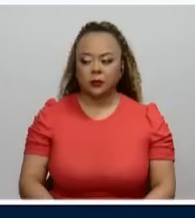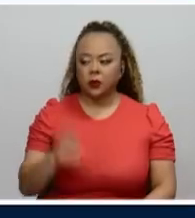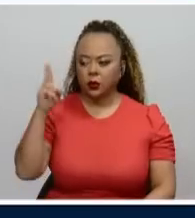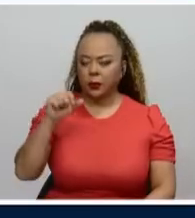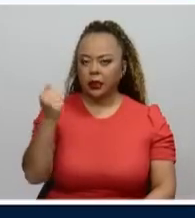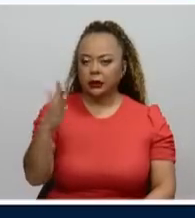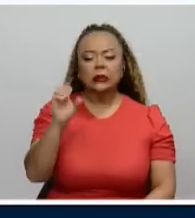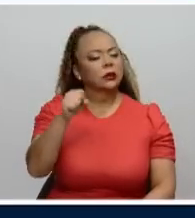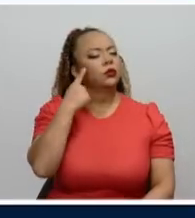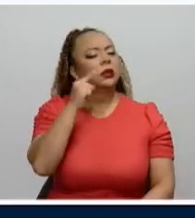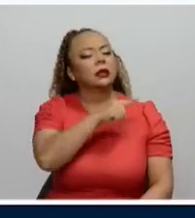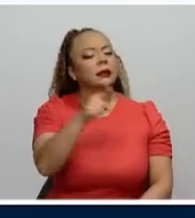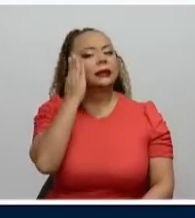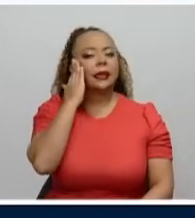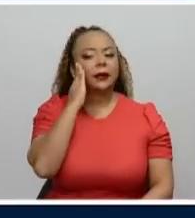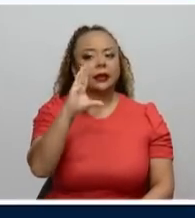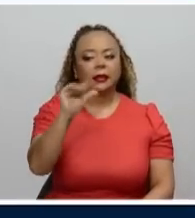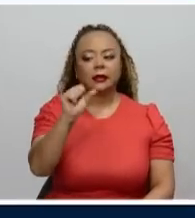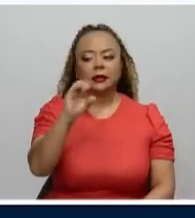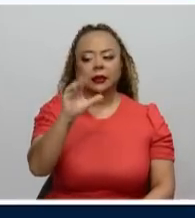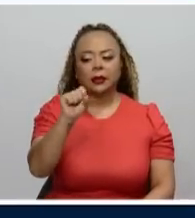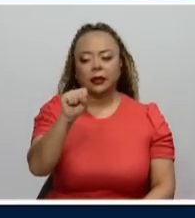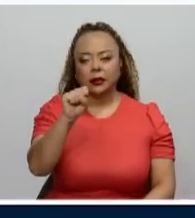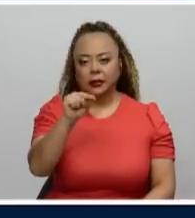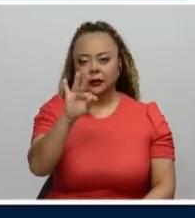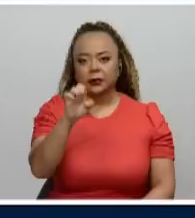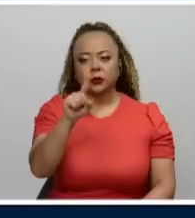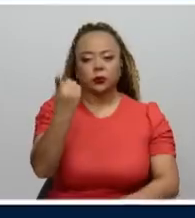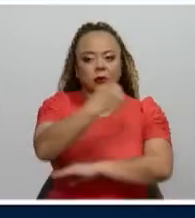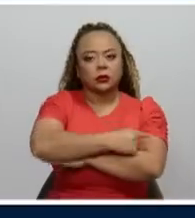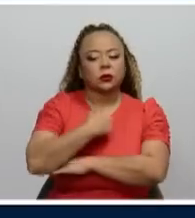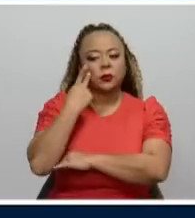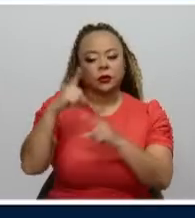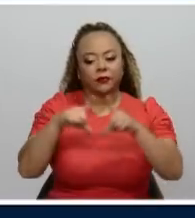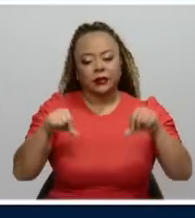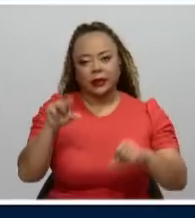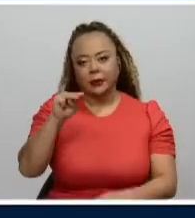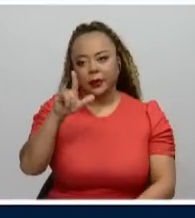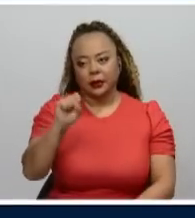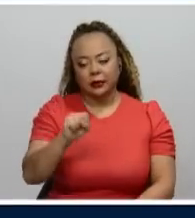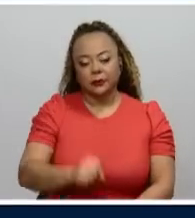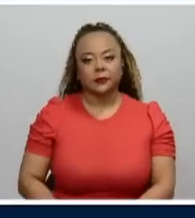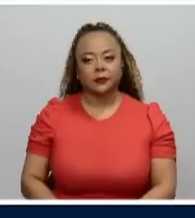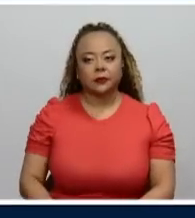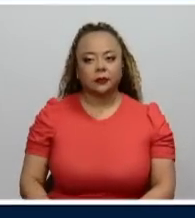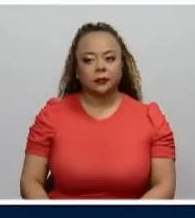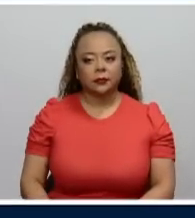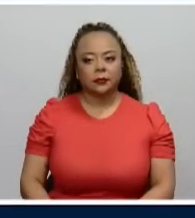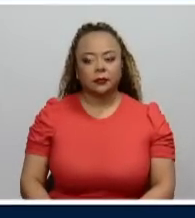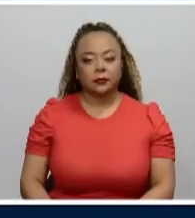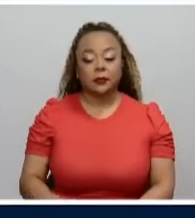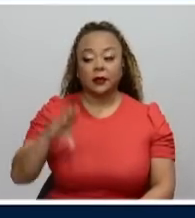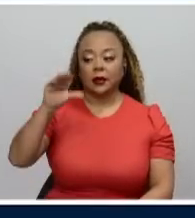2015 ustedes saben que cascante incluso me llamó mucho la atención un día de estos le estaba viendo la la ficha en MLS Qué bueno ojo tiene machillo cascante